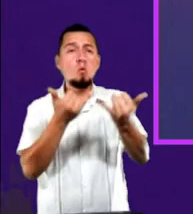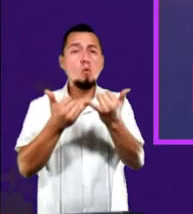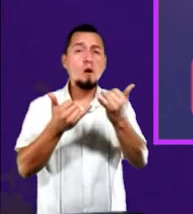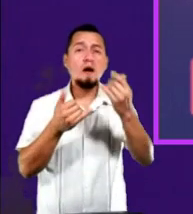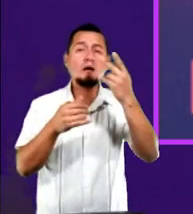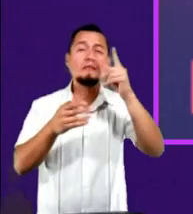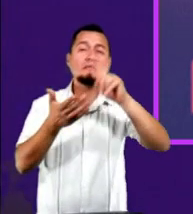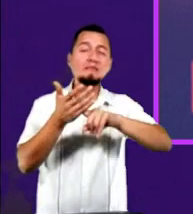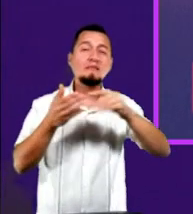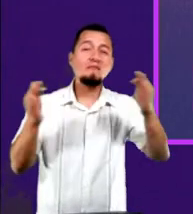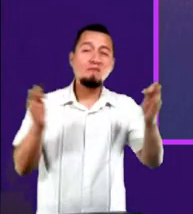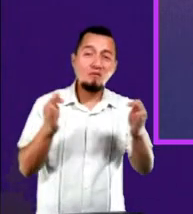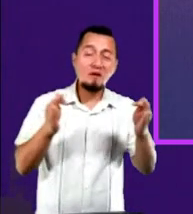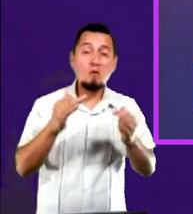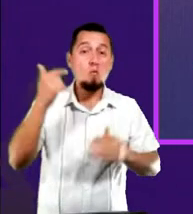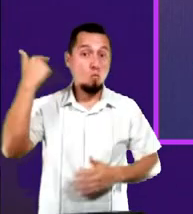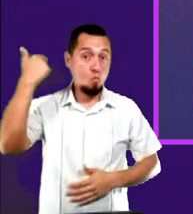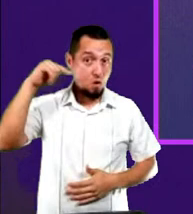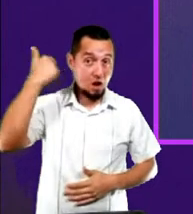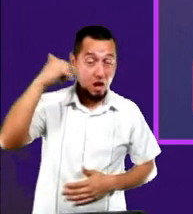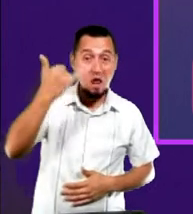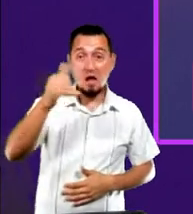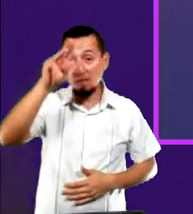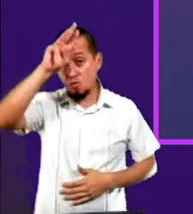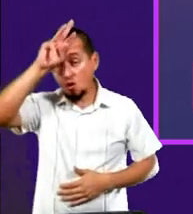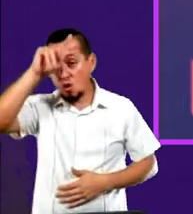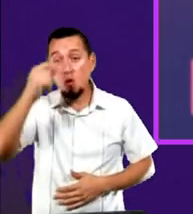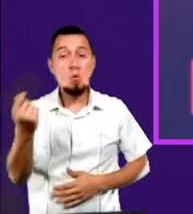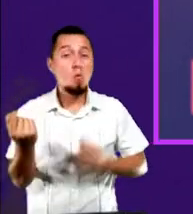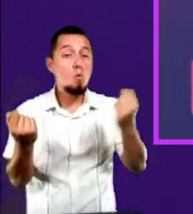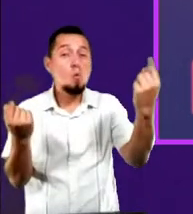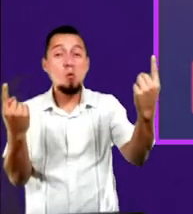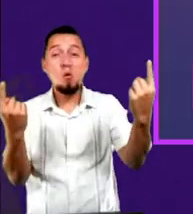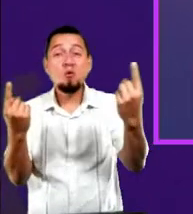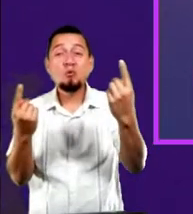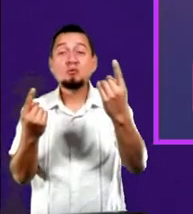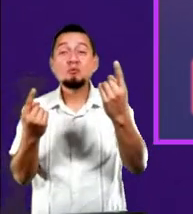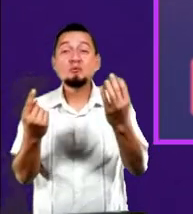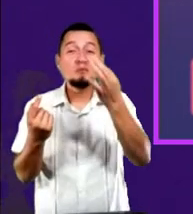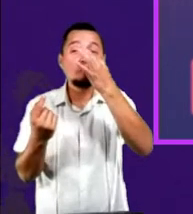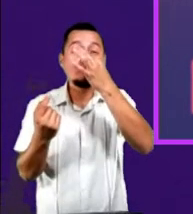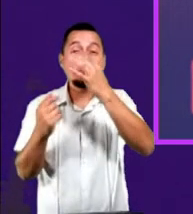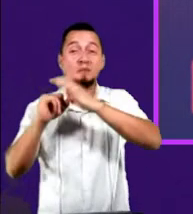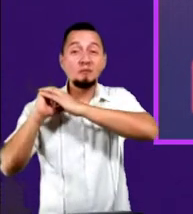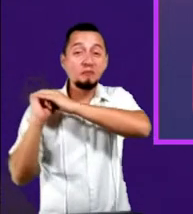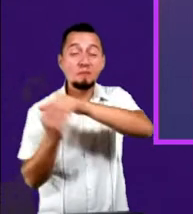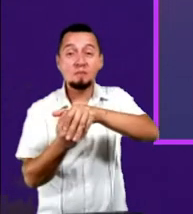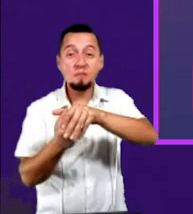las únicas dos ciudades que tienen béisbol profesional todo el año.